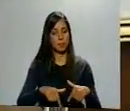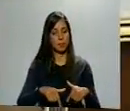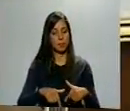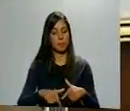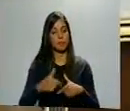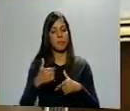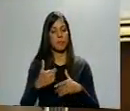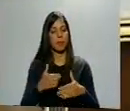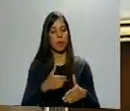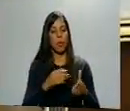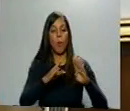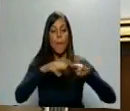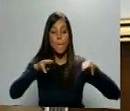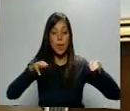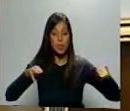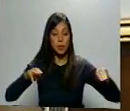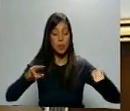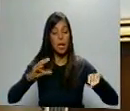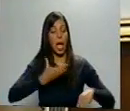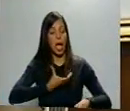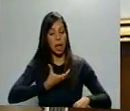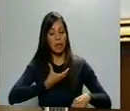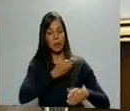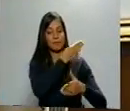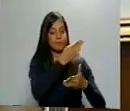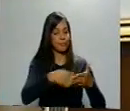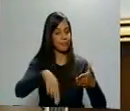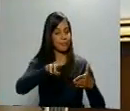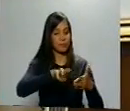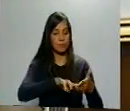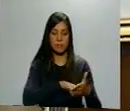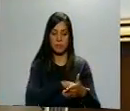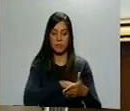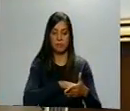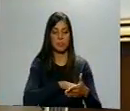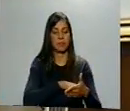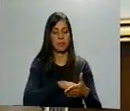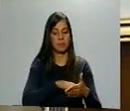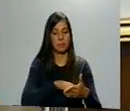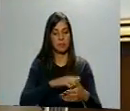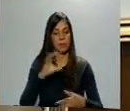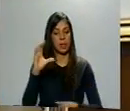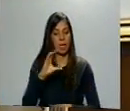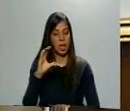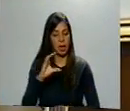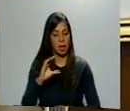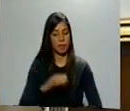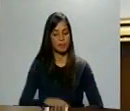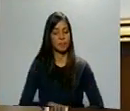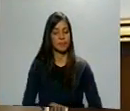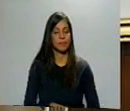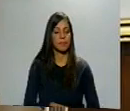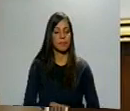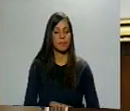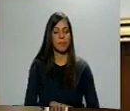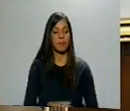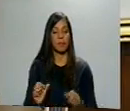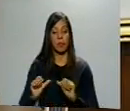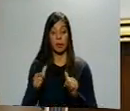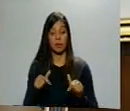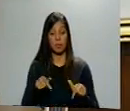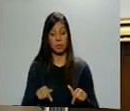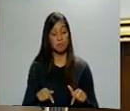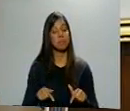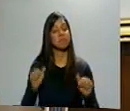proceso de liquidación de esta estructura de gobierno metropolitano. Y partiendo de allí,